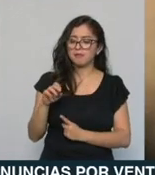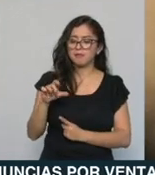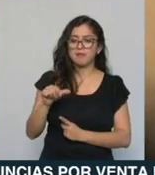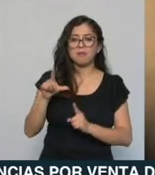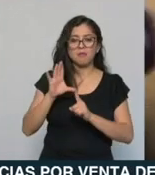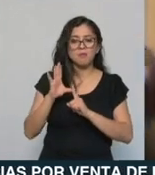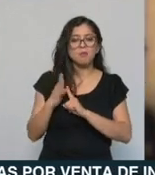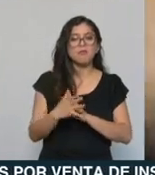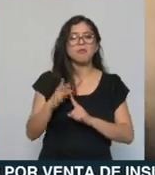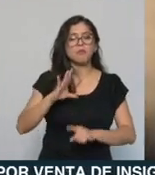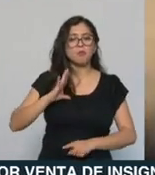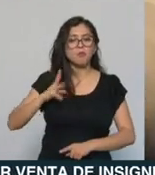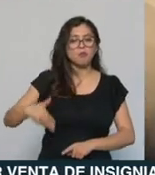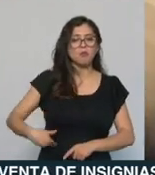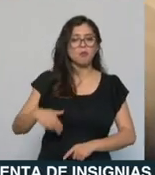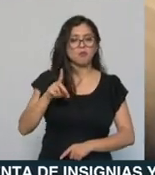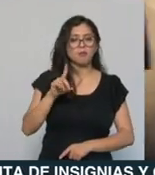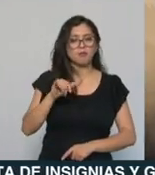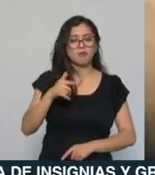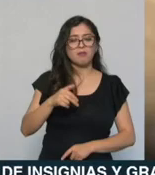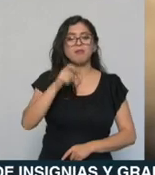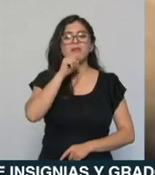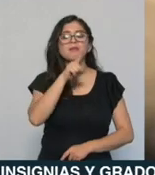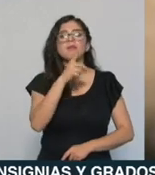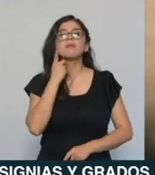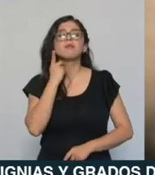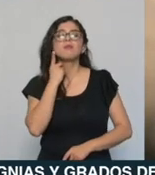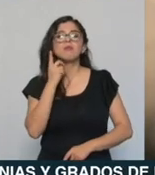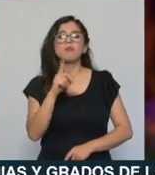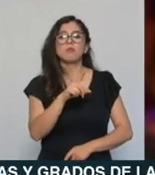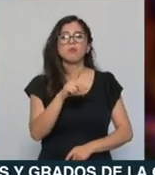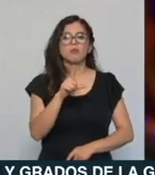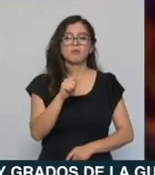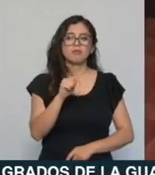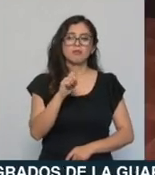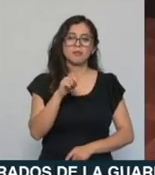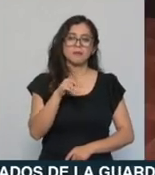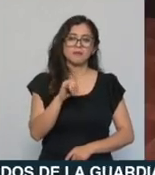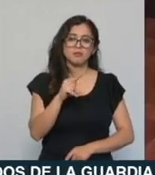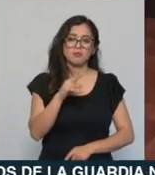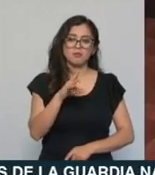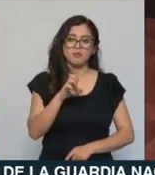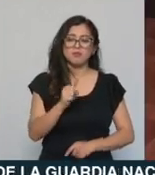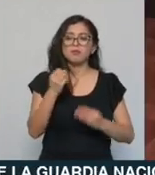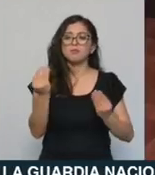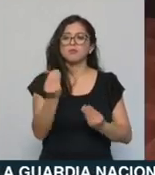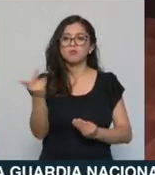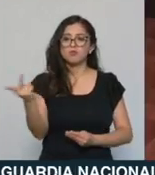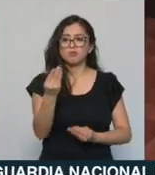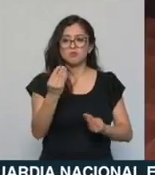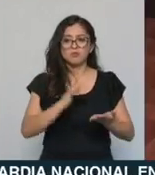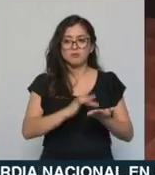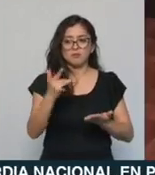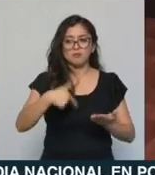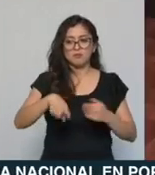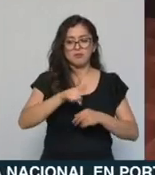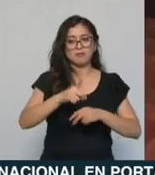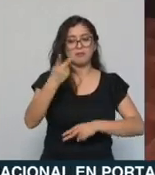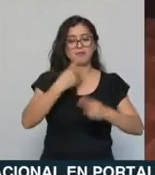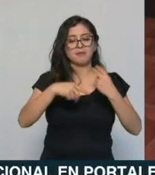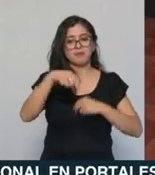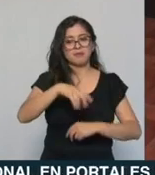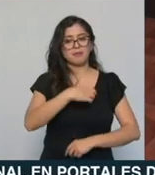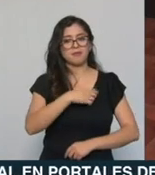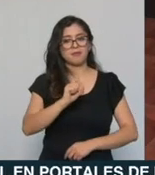Comité Orgullo y Dignidad y el diputado local Temístocles Villanueva. Bienvenidos, muchas gracias por acompañarnos aquí en Capital 21. ¿Cómo están? Muchas